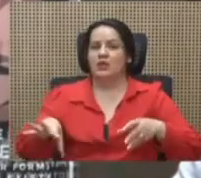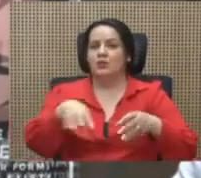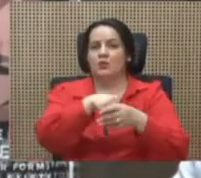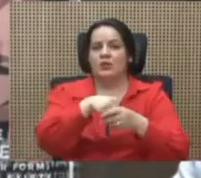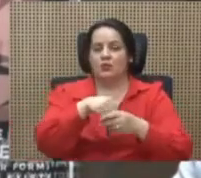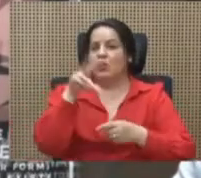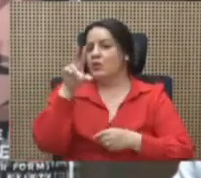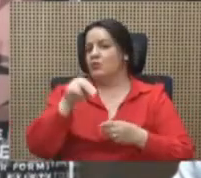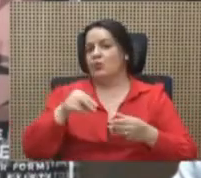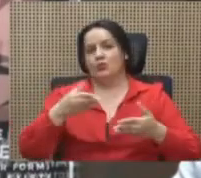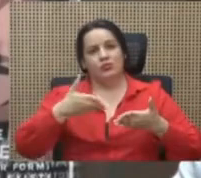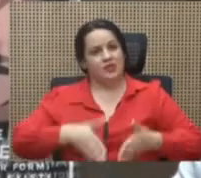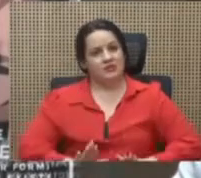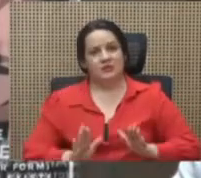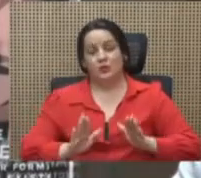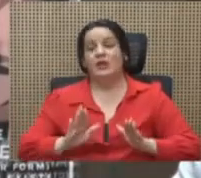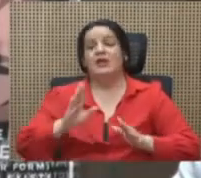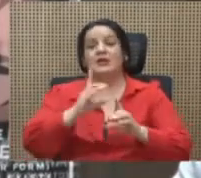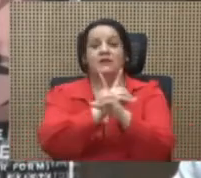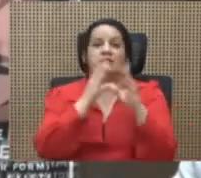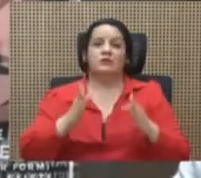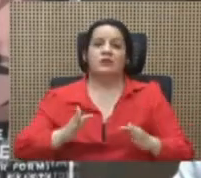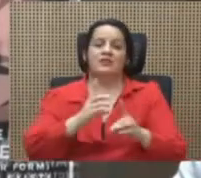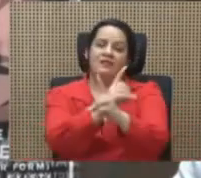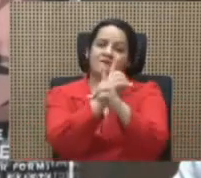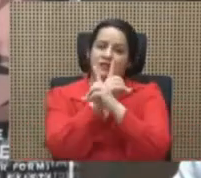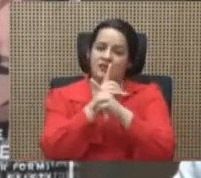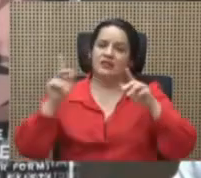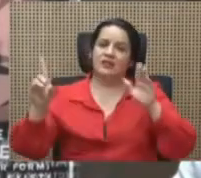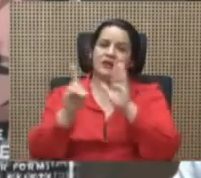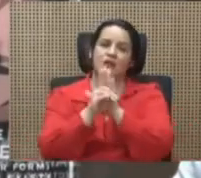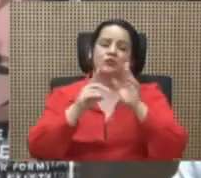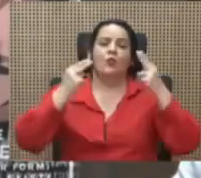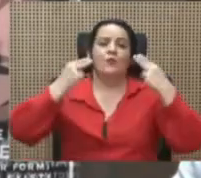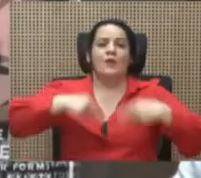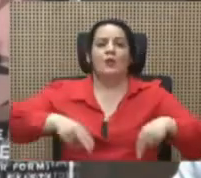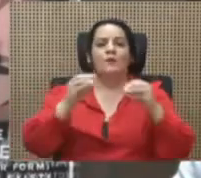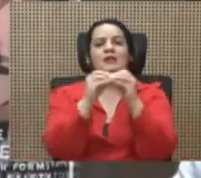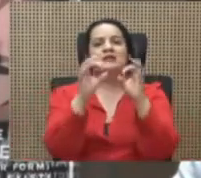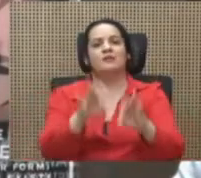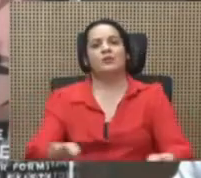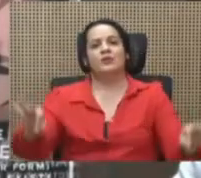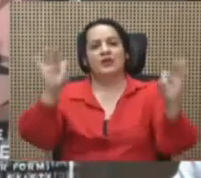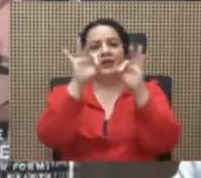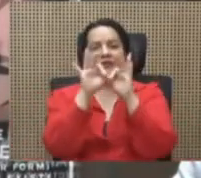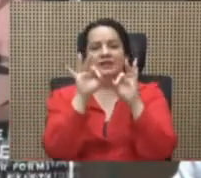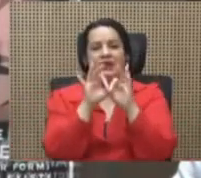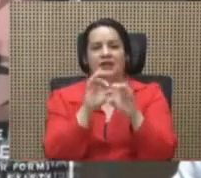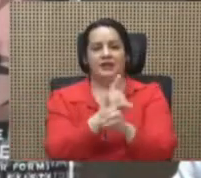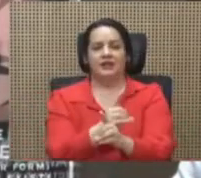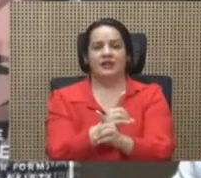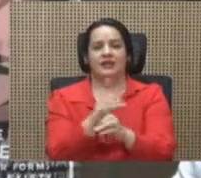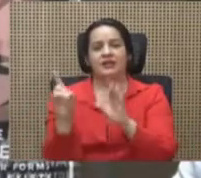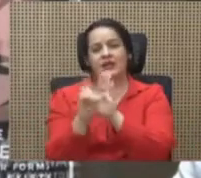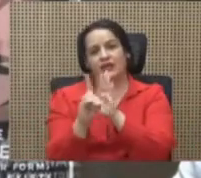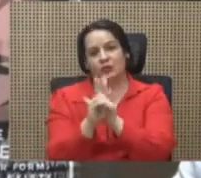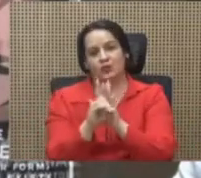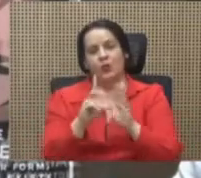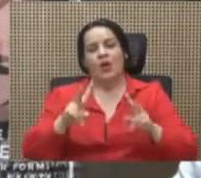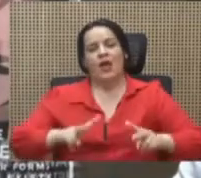el defensor debe ser alguien que defienda el derecho humano más sentimental el derecho a la vida por eso